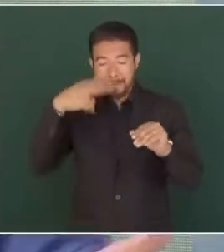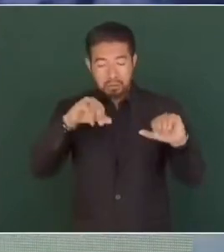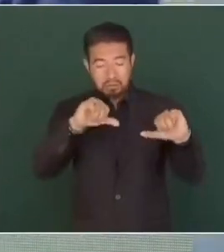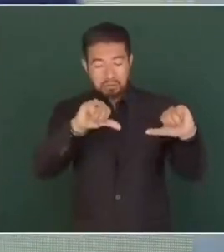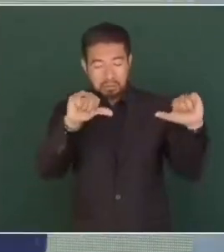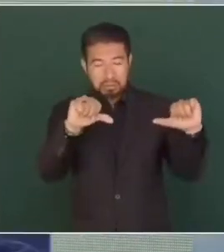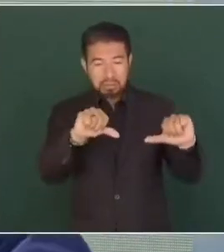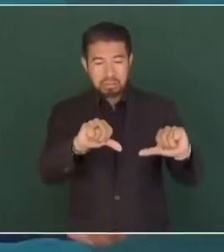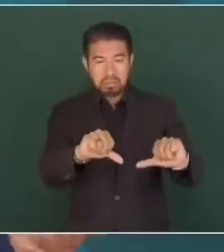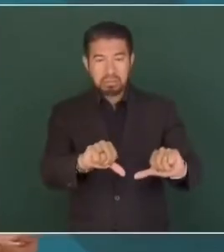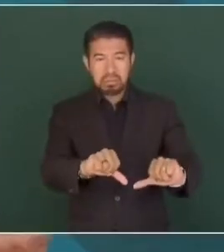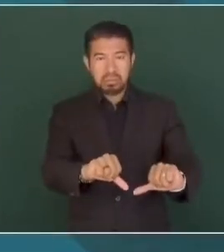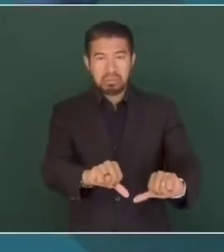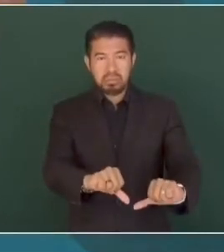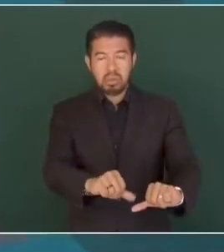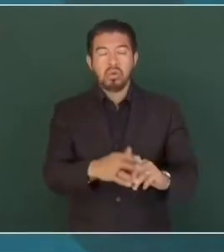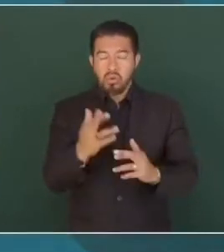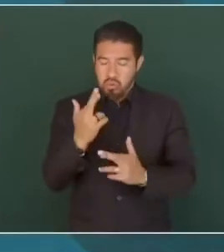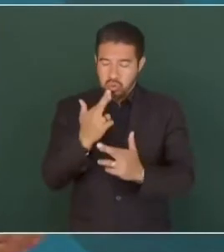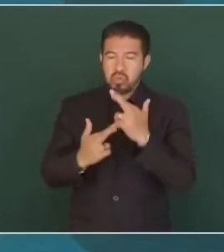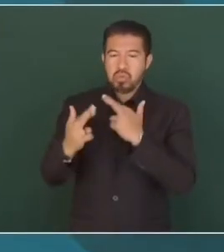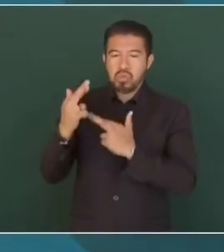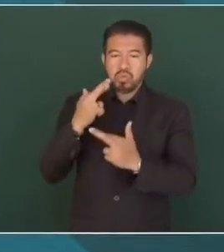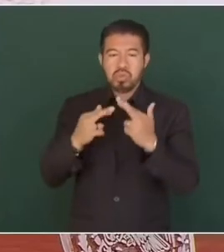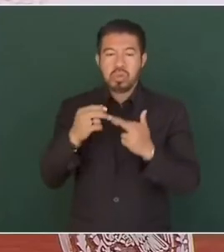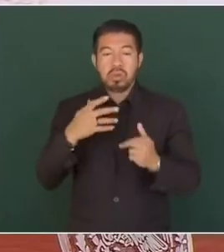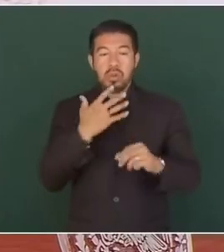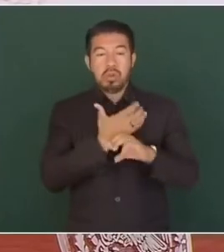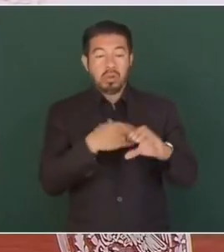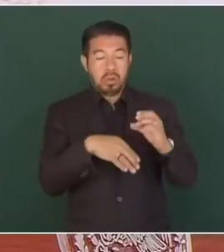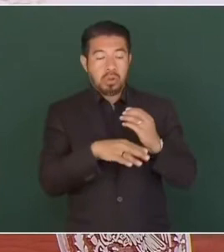que quieren regresar por sus fueros.